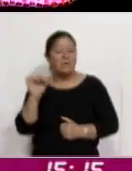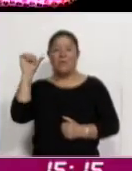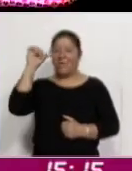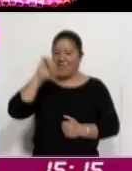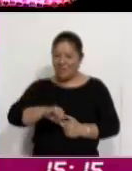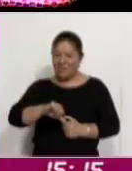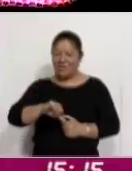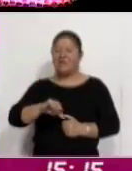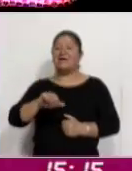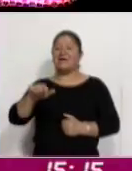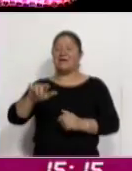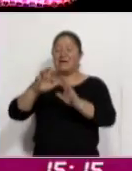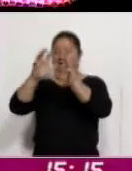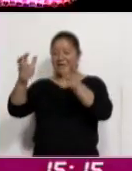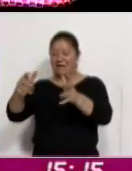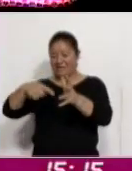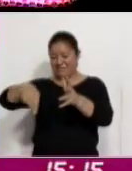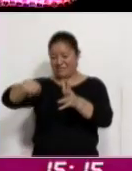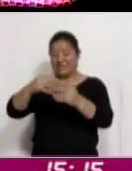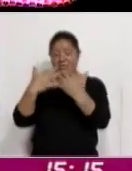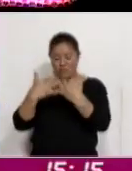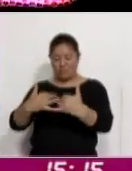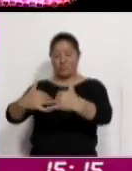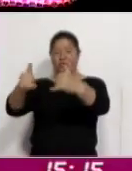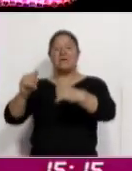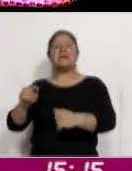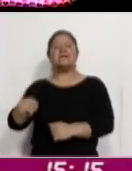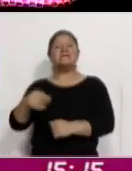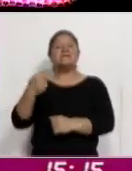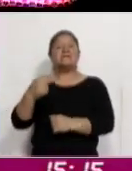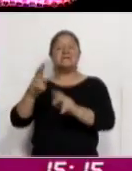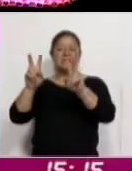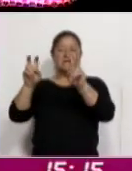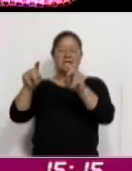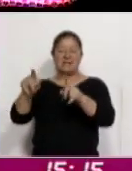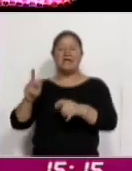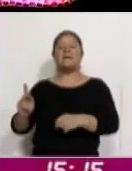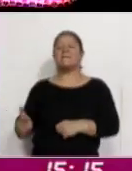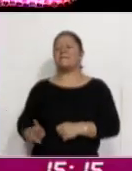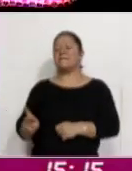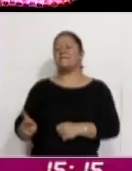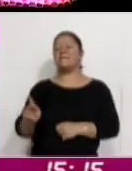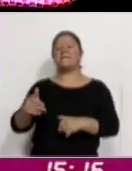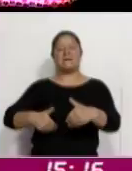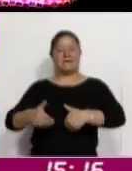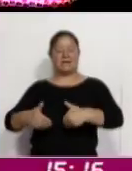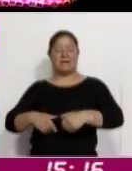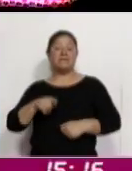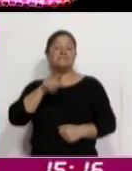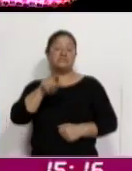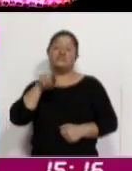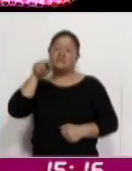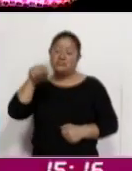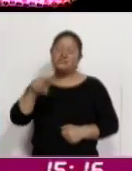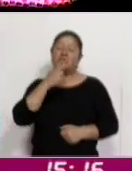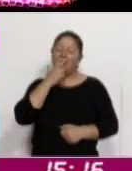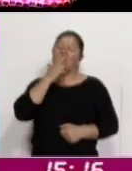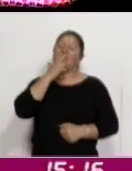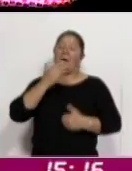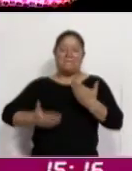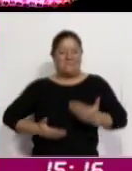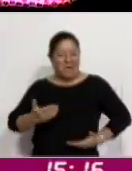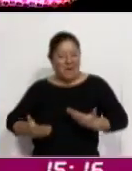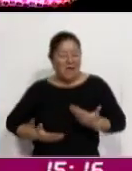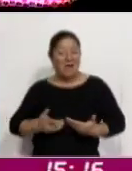Pueblo, donde usted tendrá pues, la oportunidad de disfrutar este baile, de acompañarnos y disfrutar de todas las novedades y